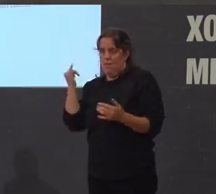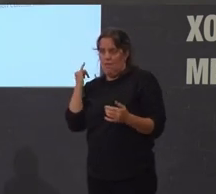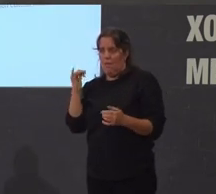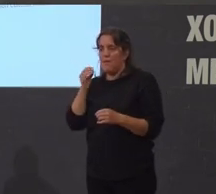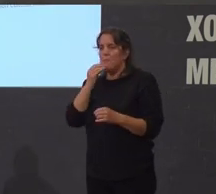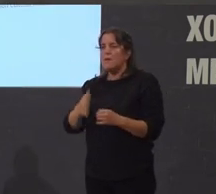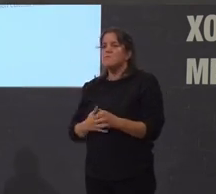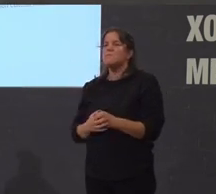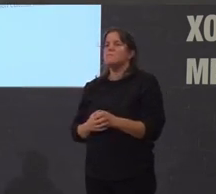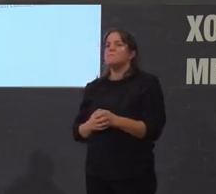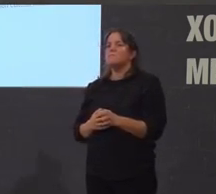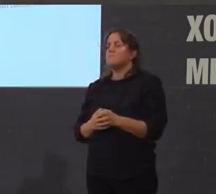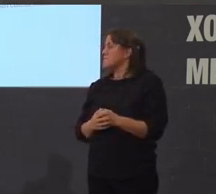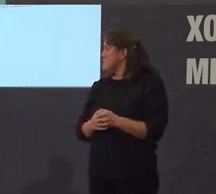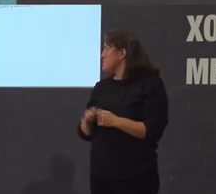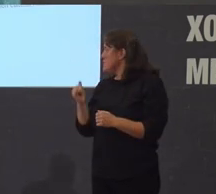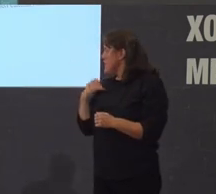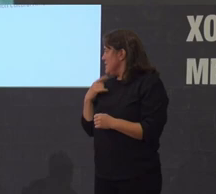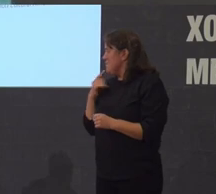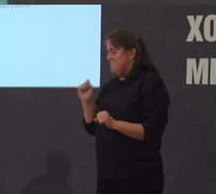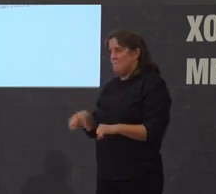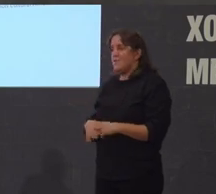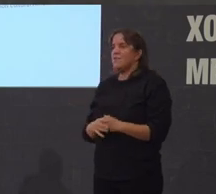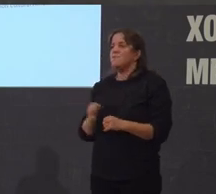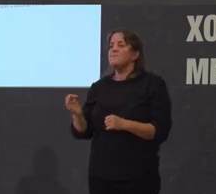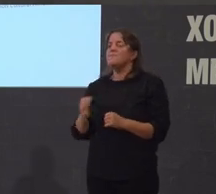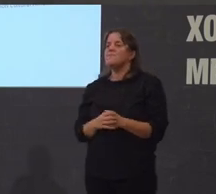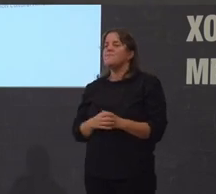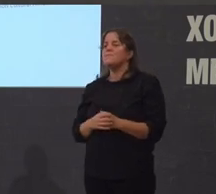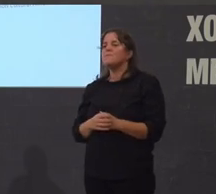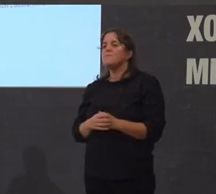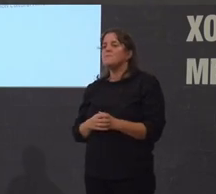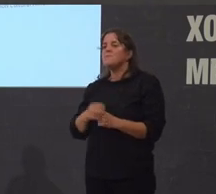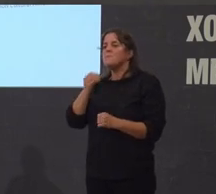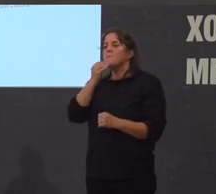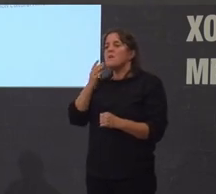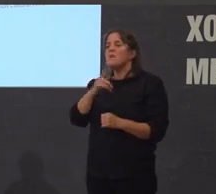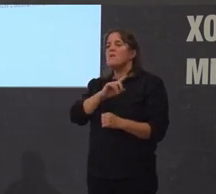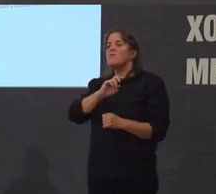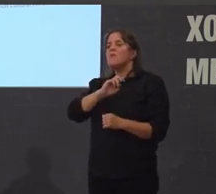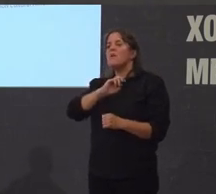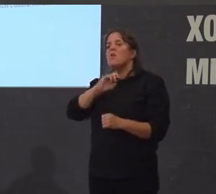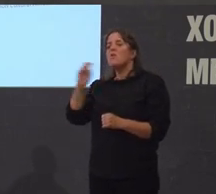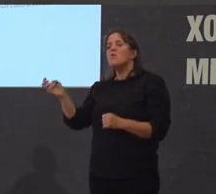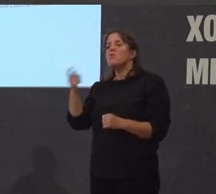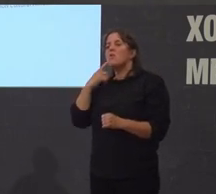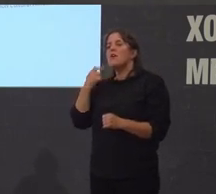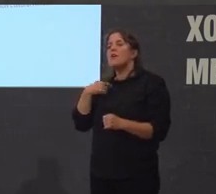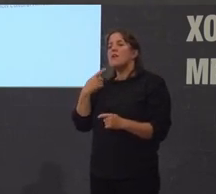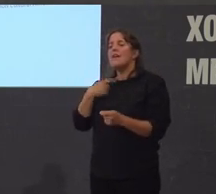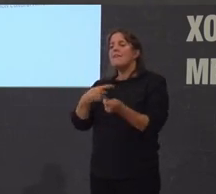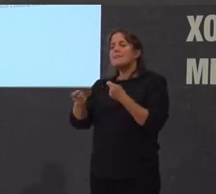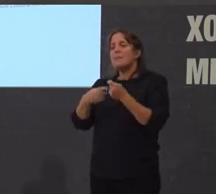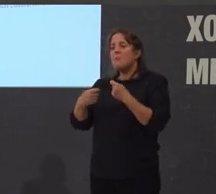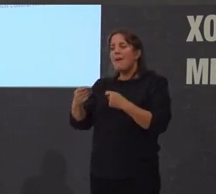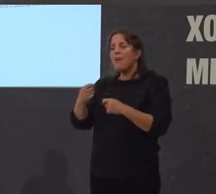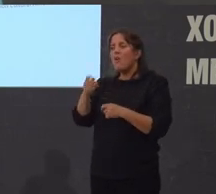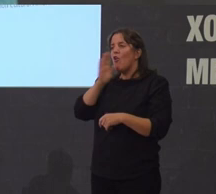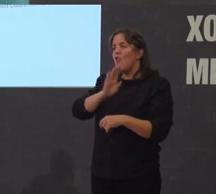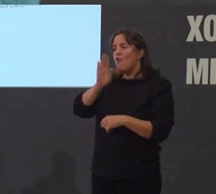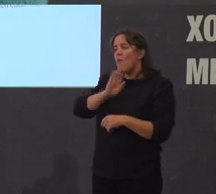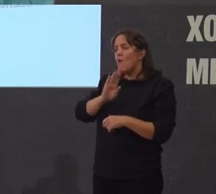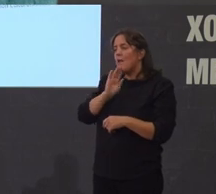ver a perfect y hay que ver un llamado pequeño estraperlo yo creo que nuestro perro